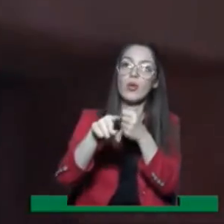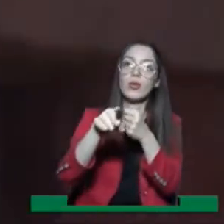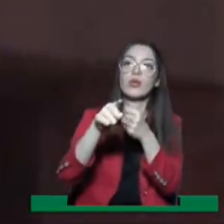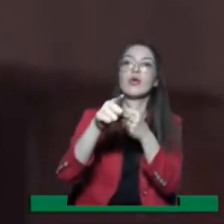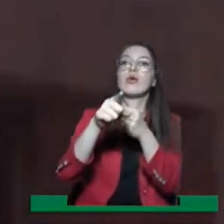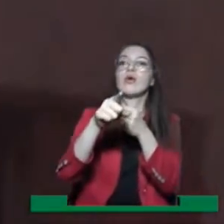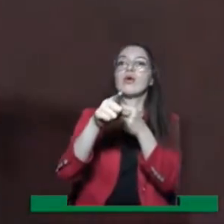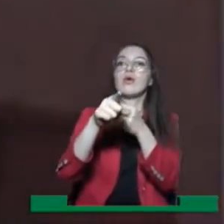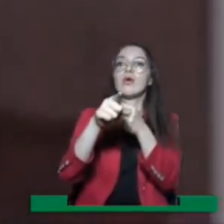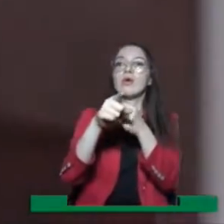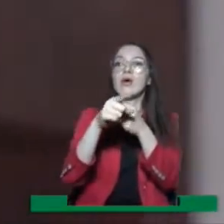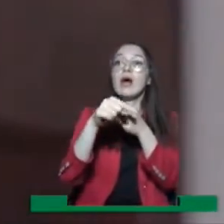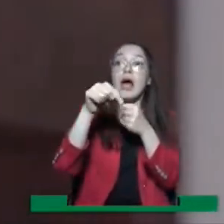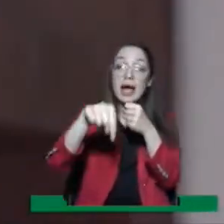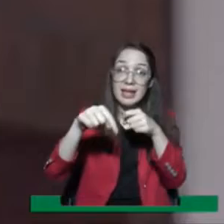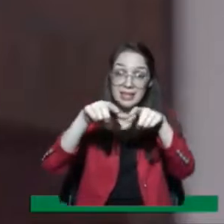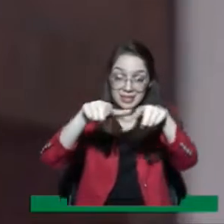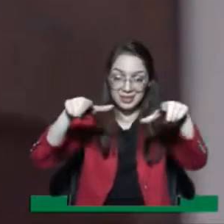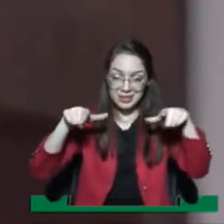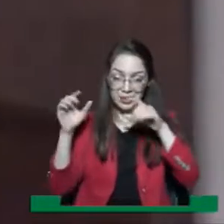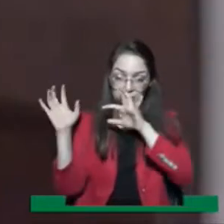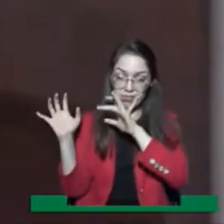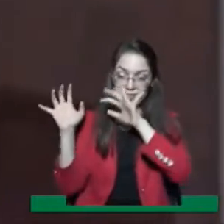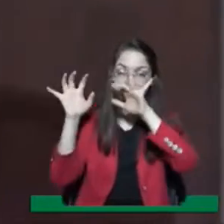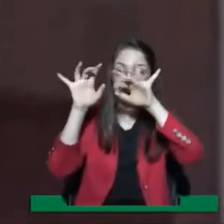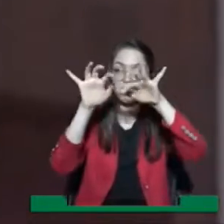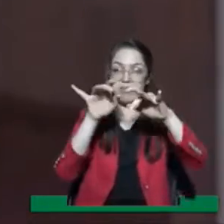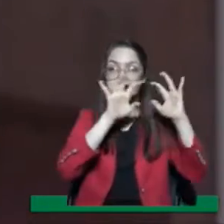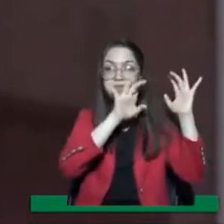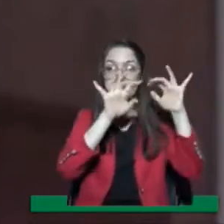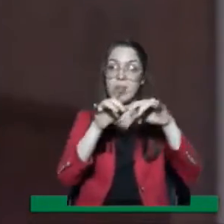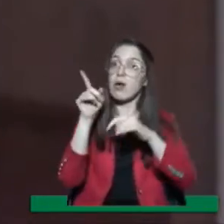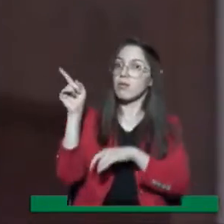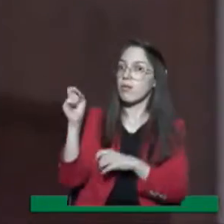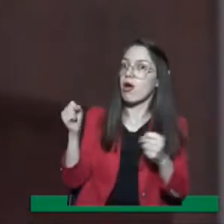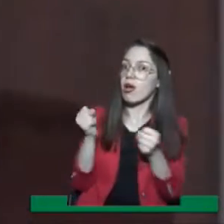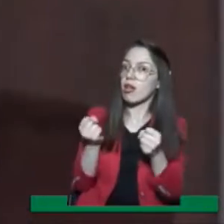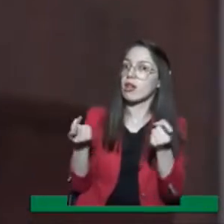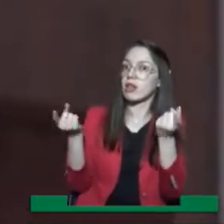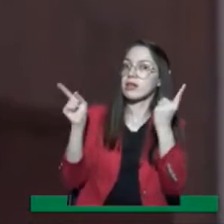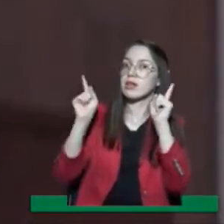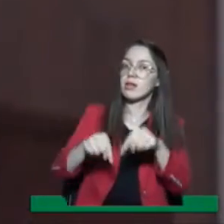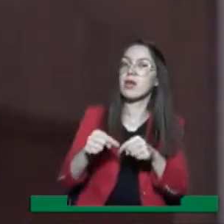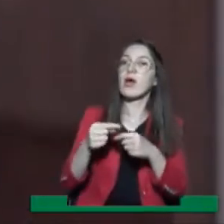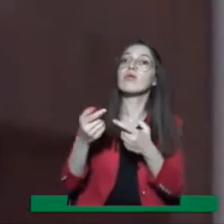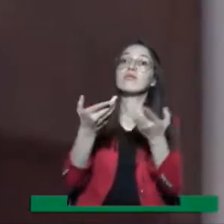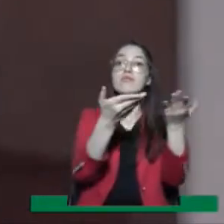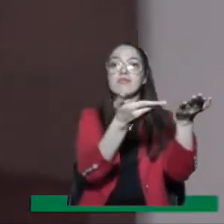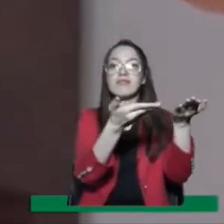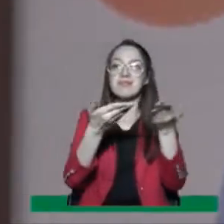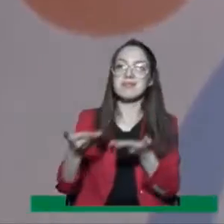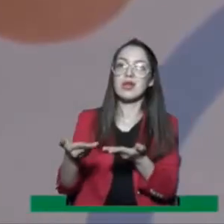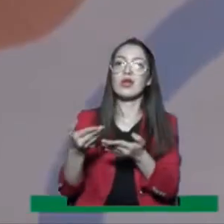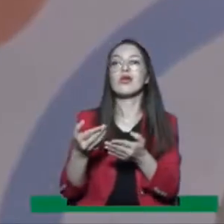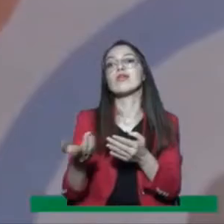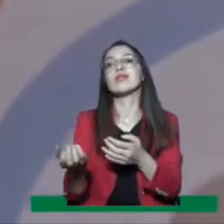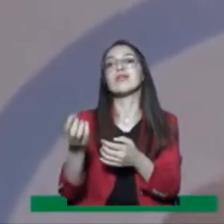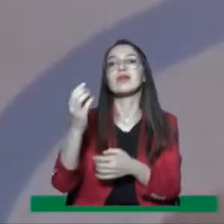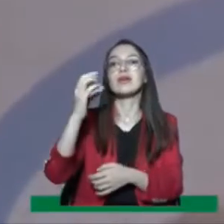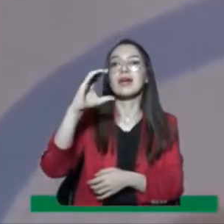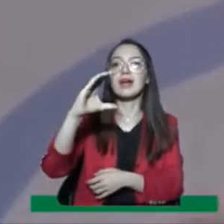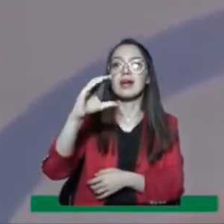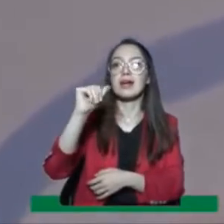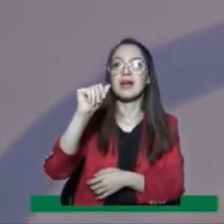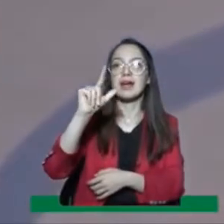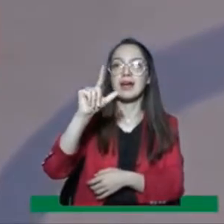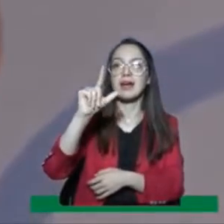captó este evento para nuestra ciudad y para Bogotá, el IDT, dándole también la bienvenida a la doctora Carol Fajardo, directora que